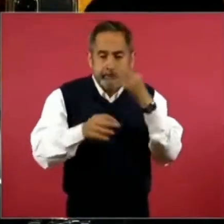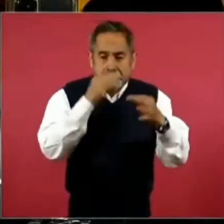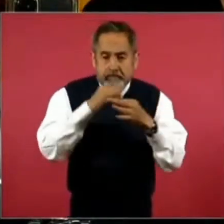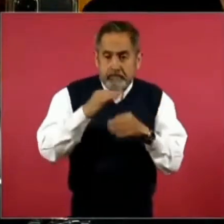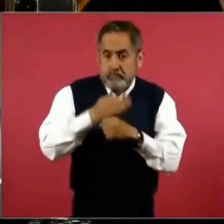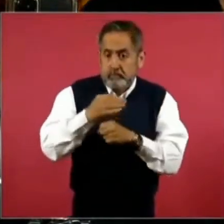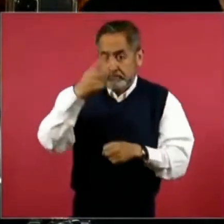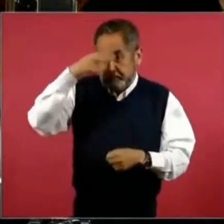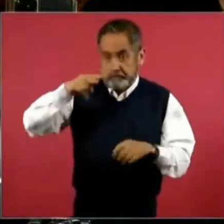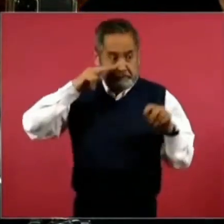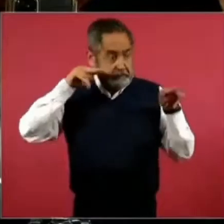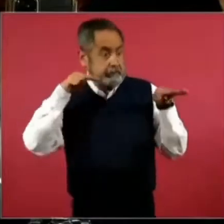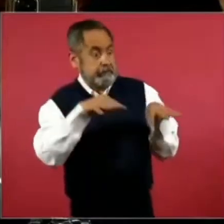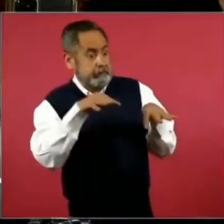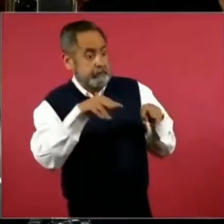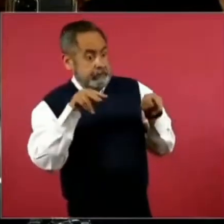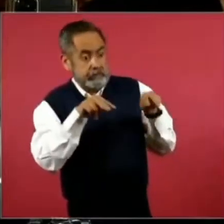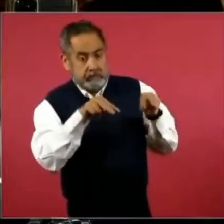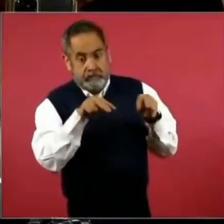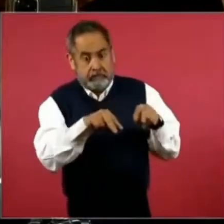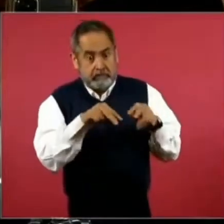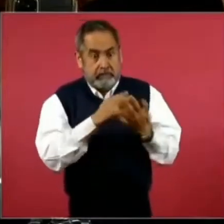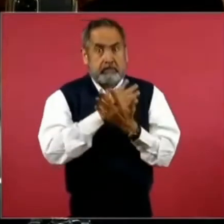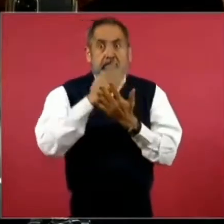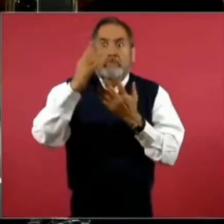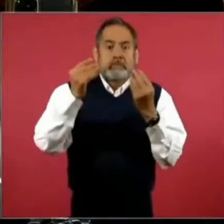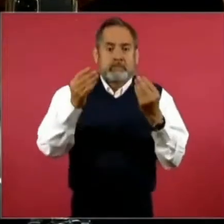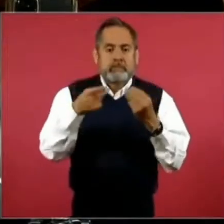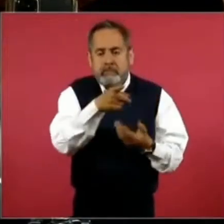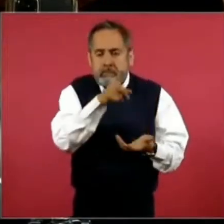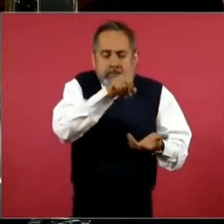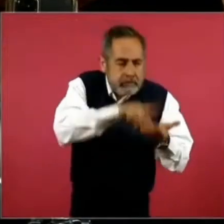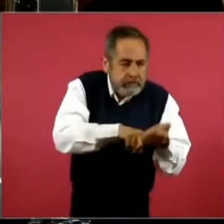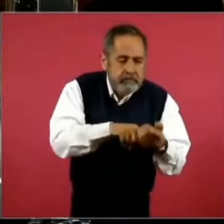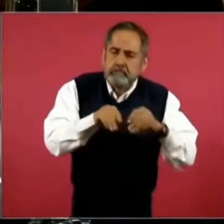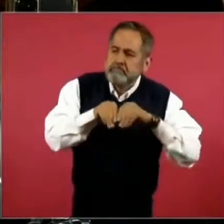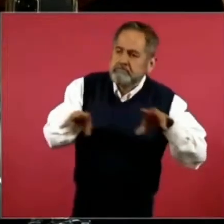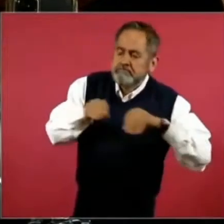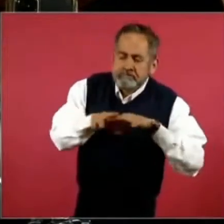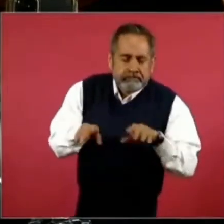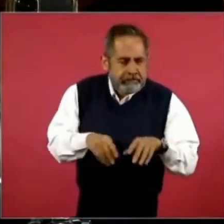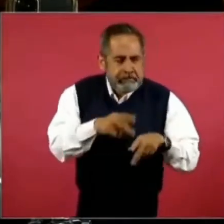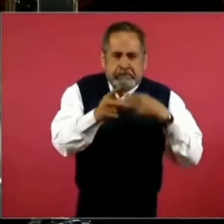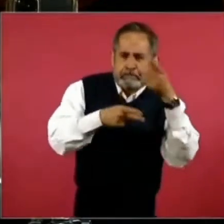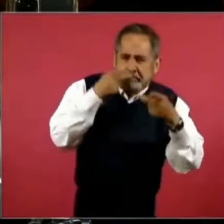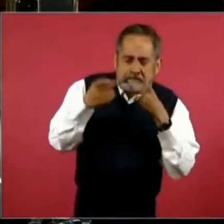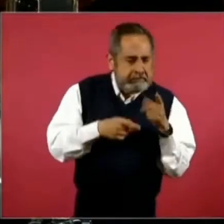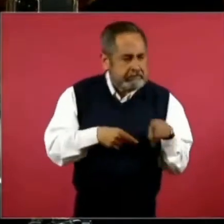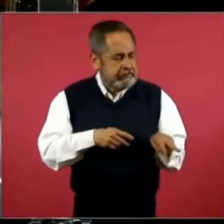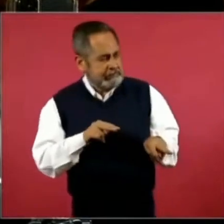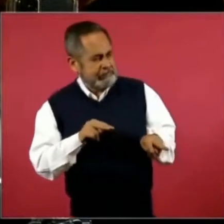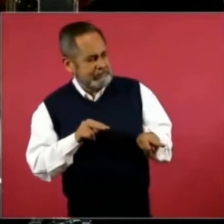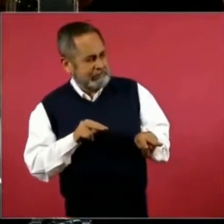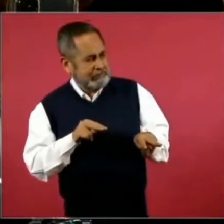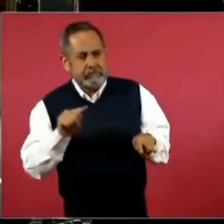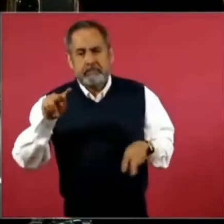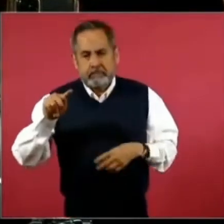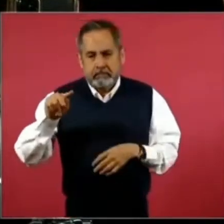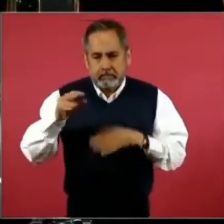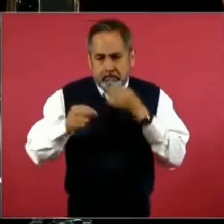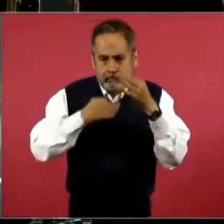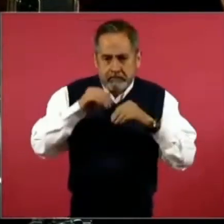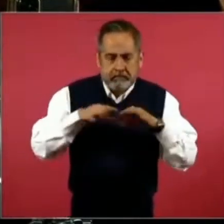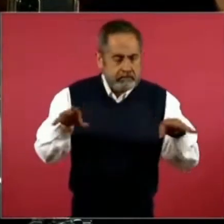visto en México pero que desafortunadamente por el tipo de contenidos comentarios que se han expresado en este programa de televisión ya